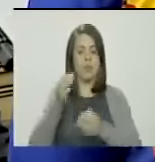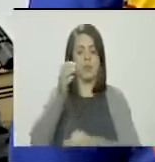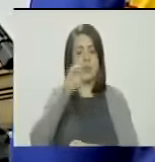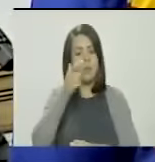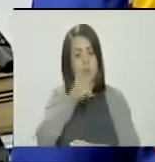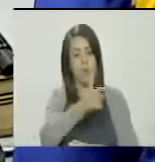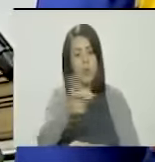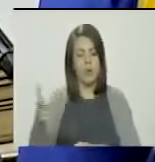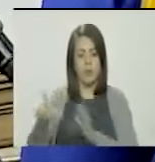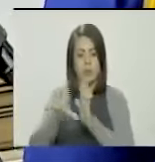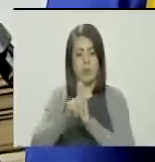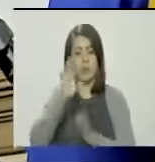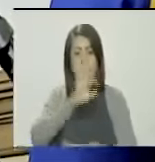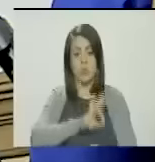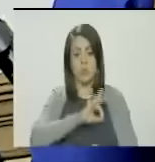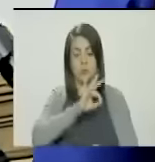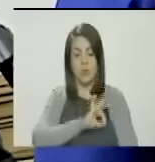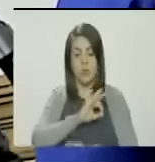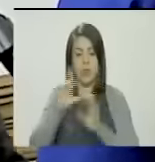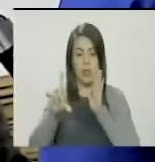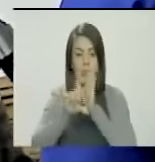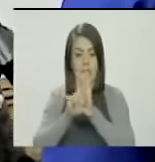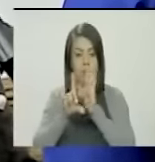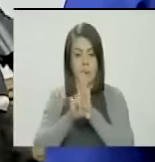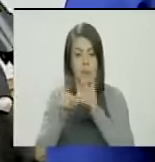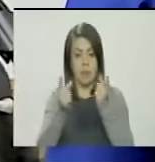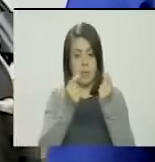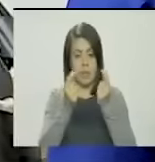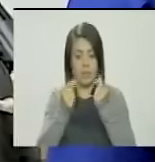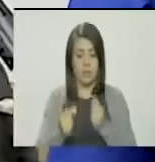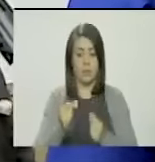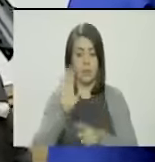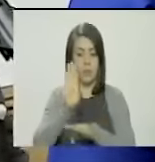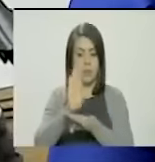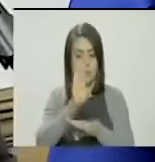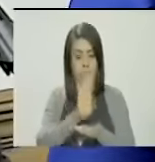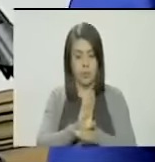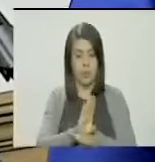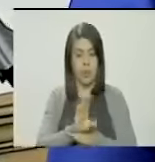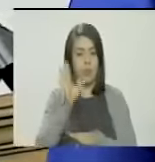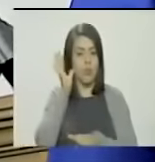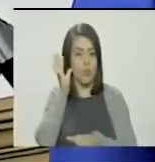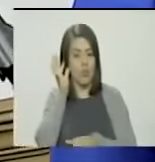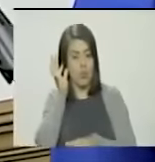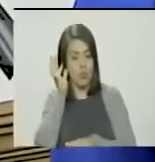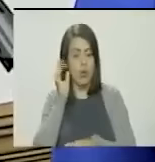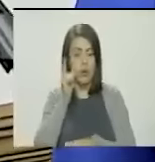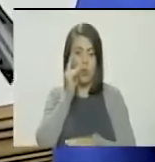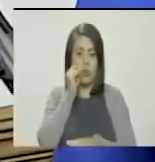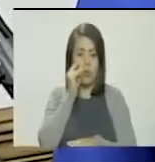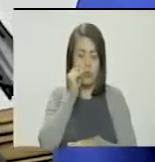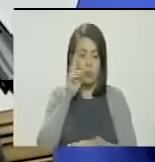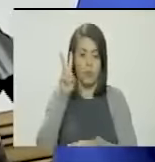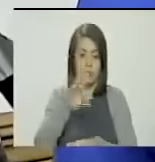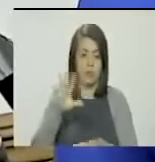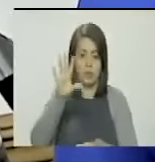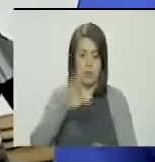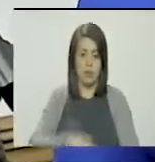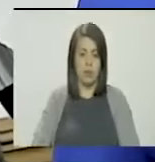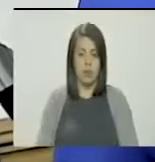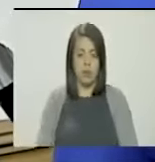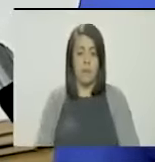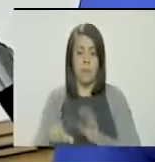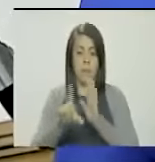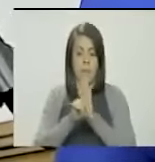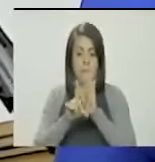pueblo, de leyes sociales, de leyes económicas para la protección de las mujeres y hombres de Venezuela,